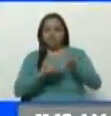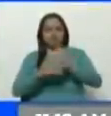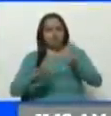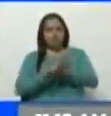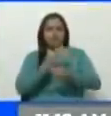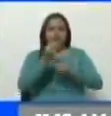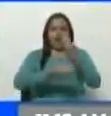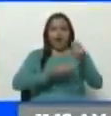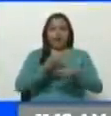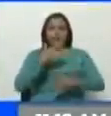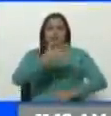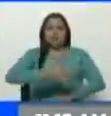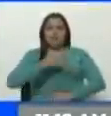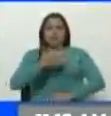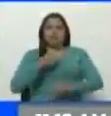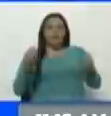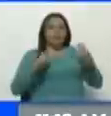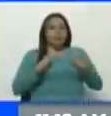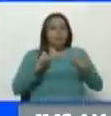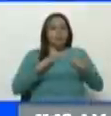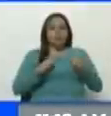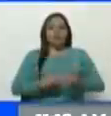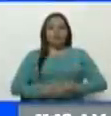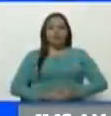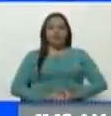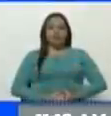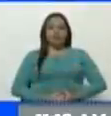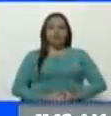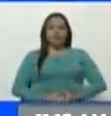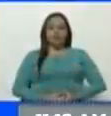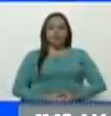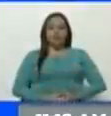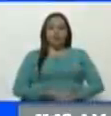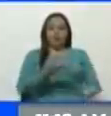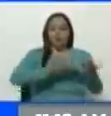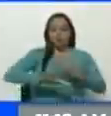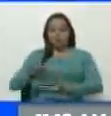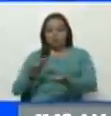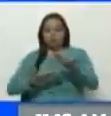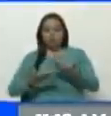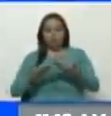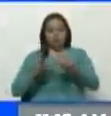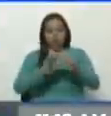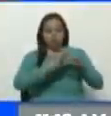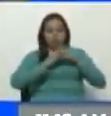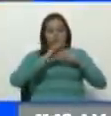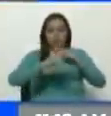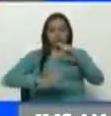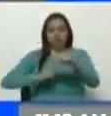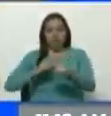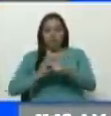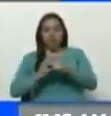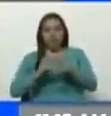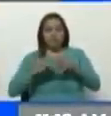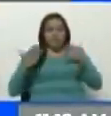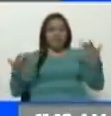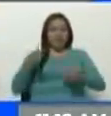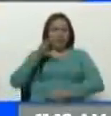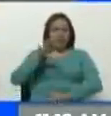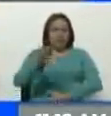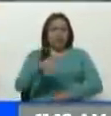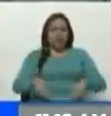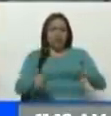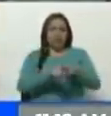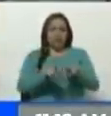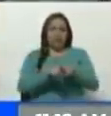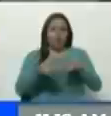experimentar, sentir y vivir la fraternidad universal de esa gran patria que es el